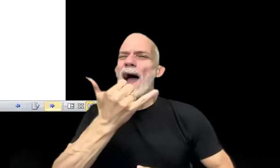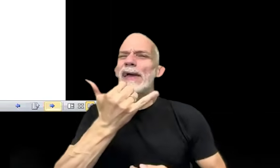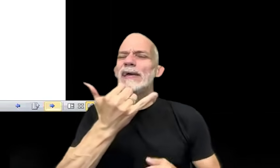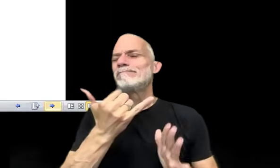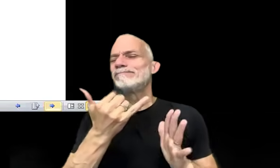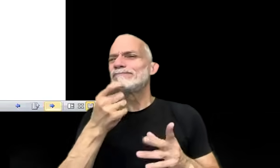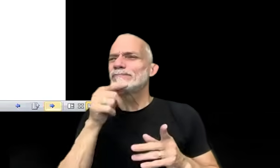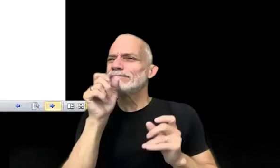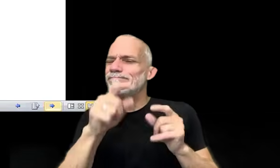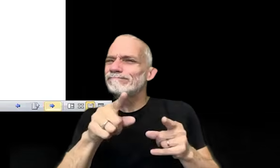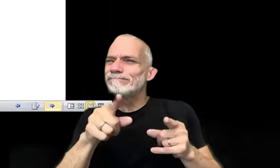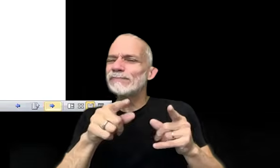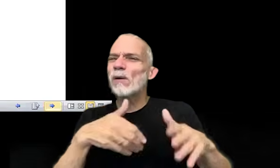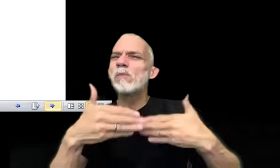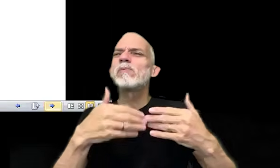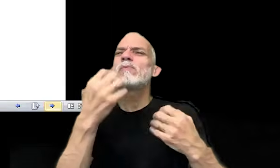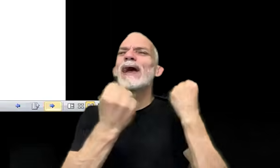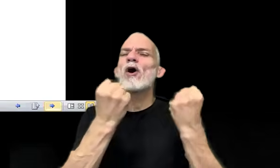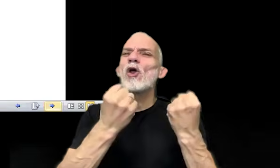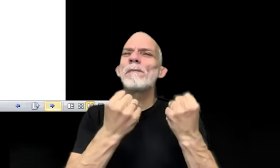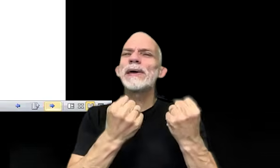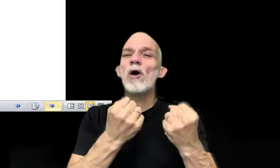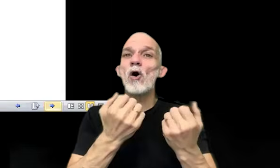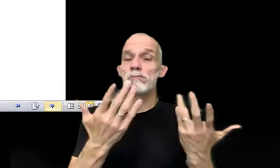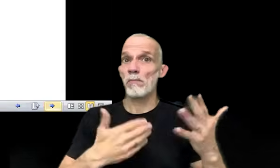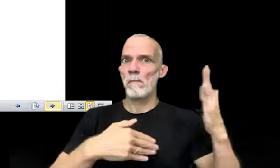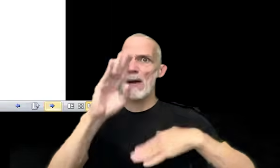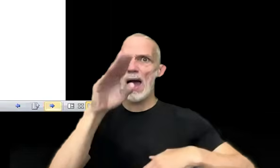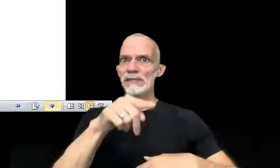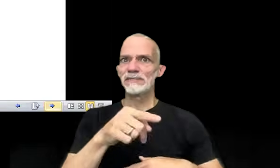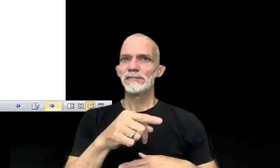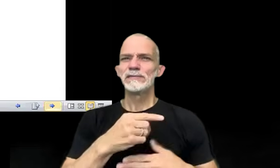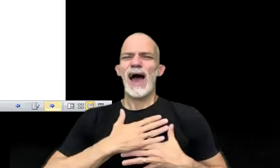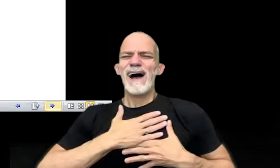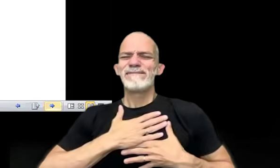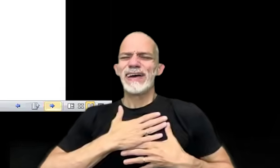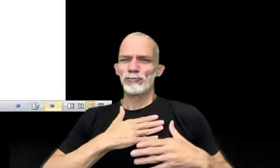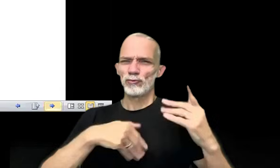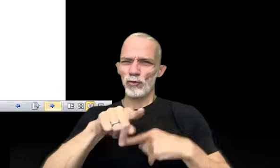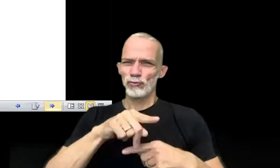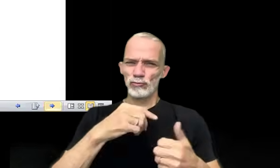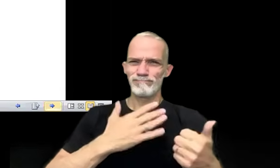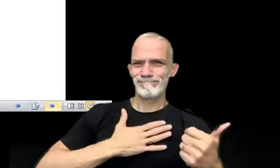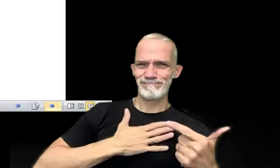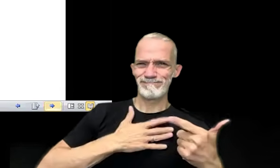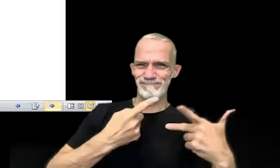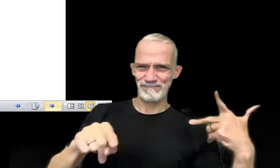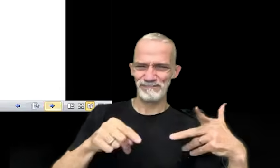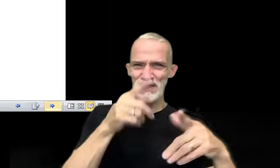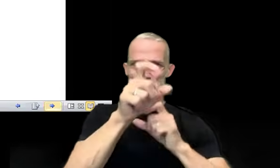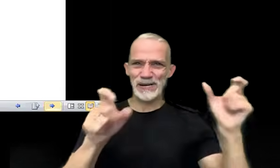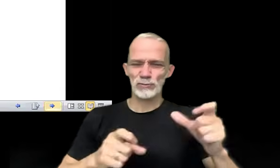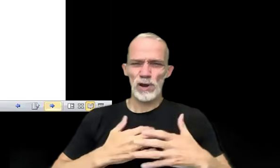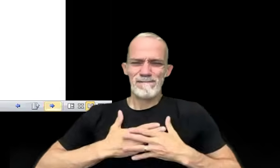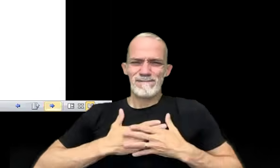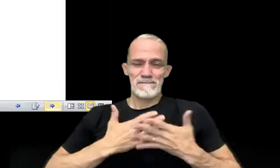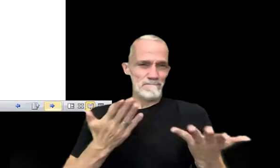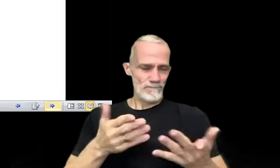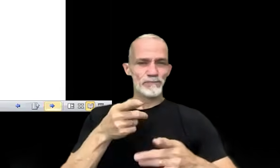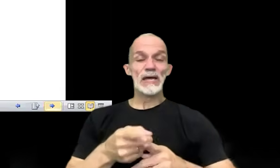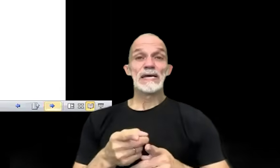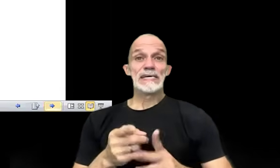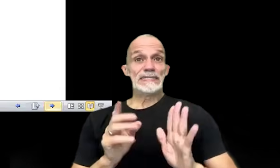sí, su desarrollo económico primando sus afectos personales. Si tampoco